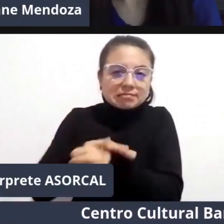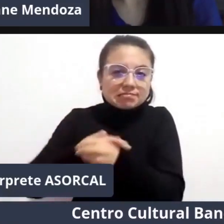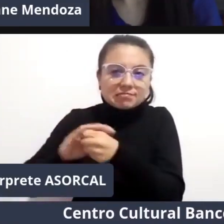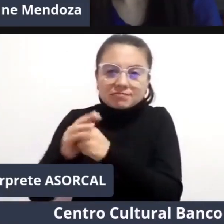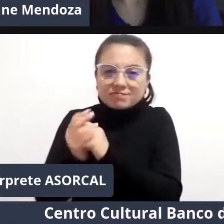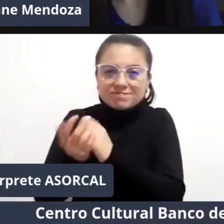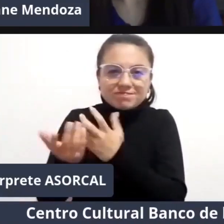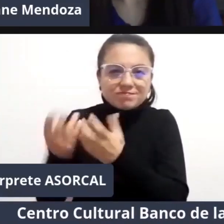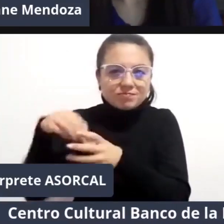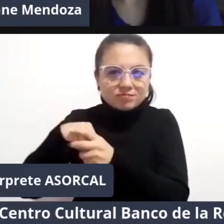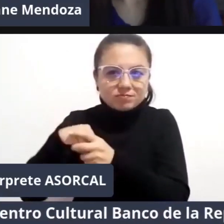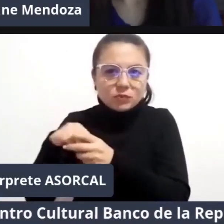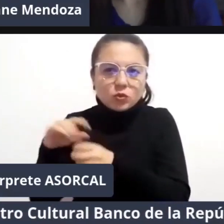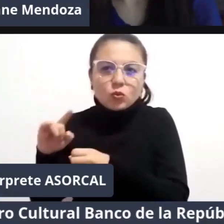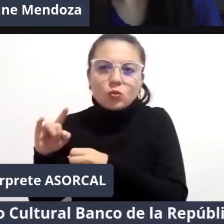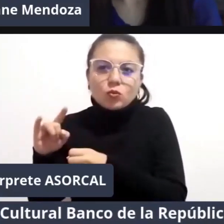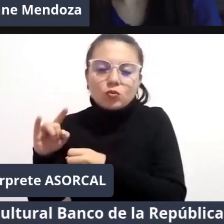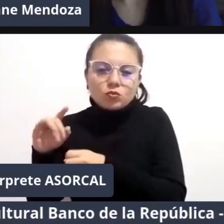maras urbanas?